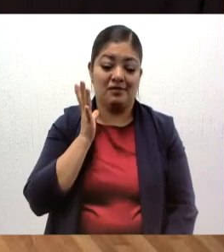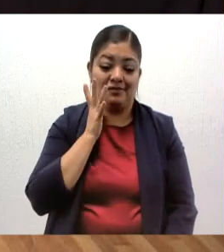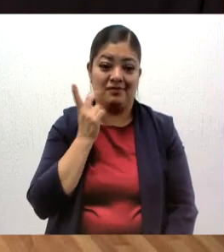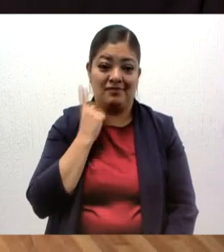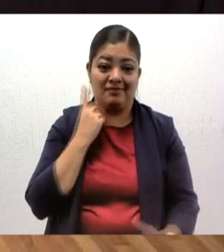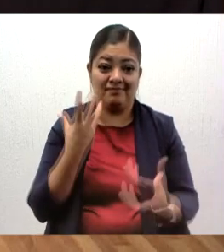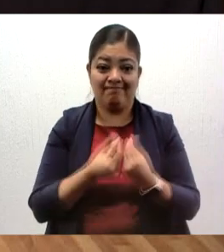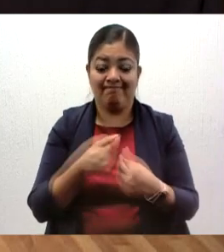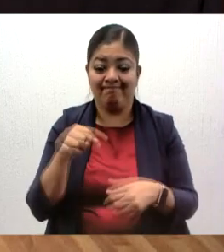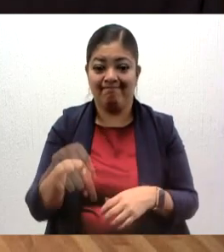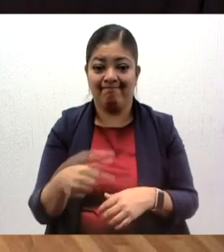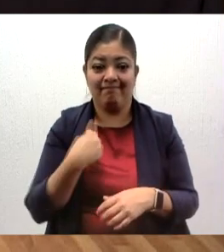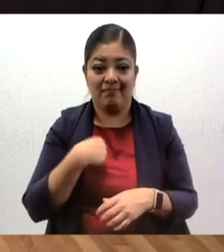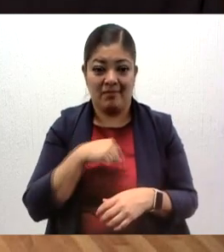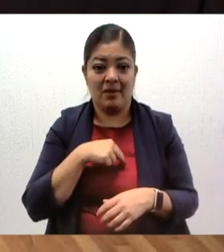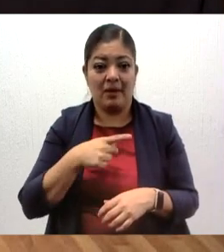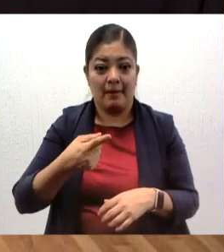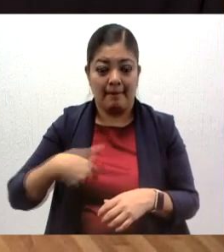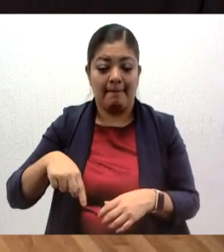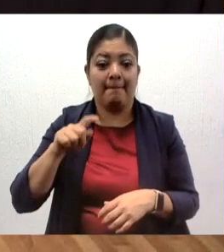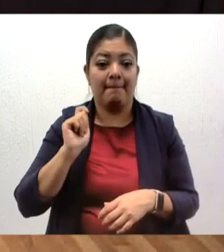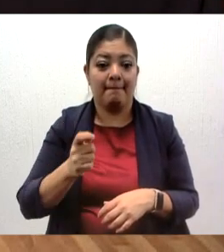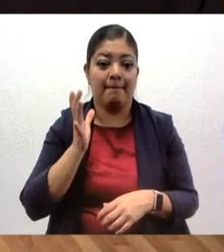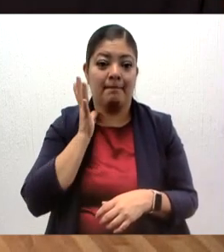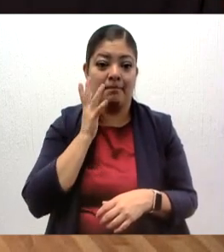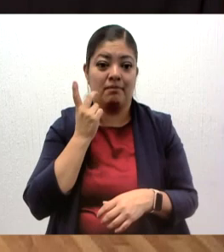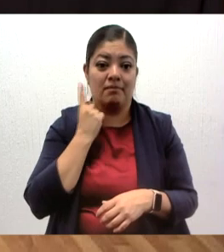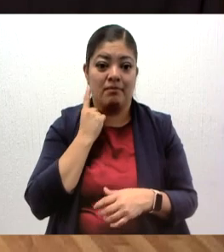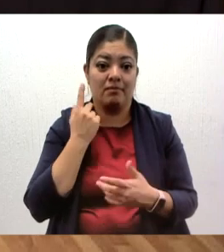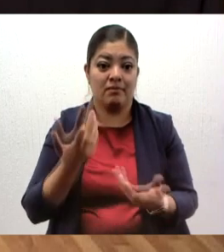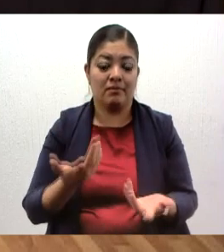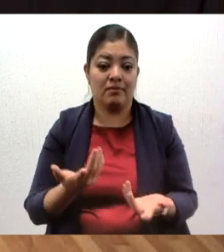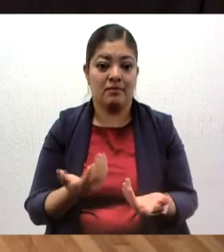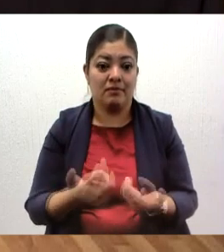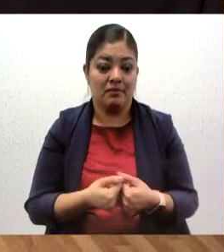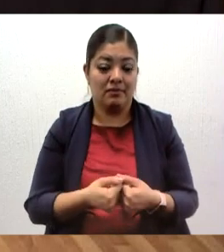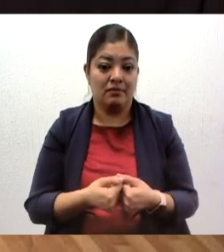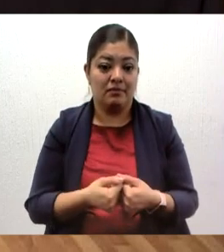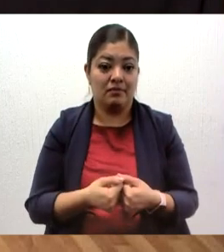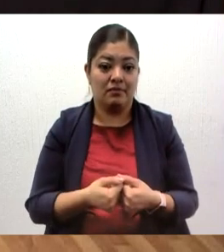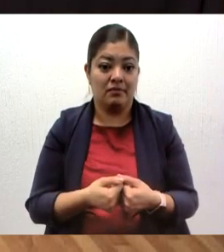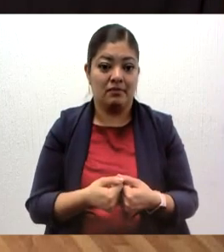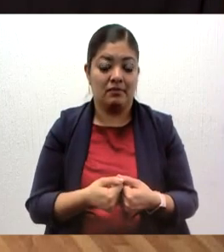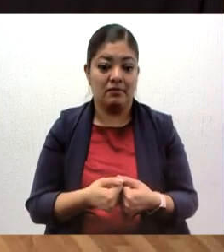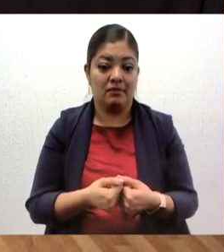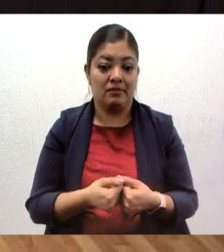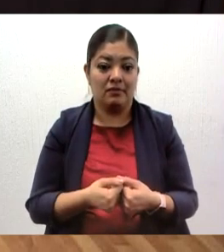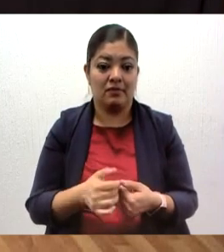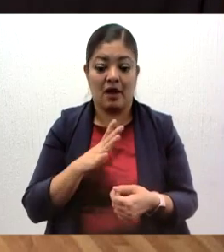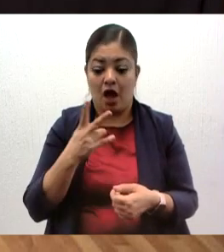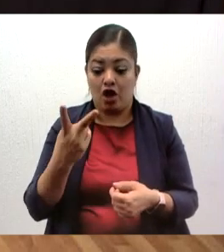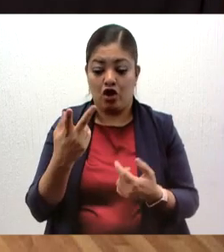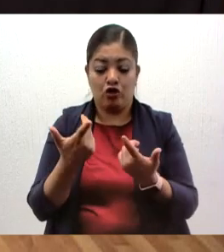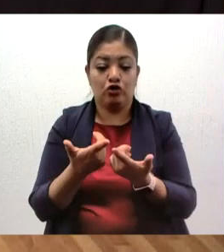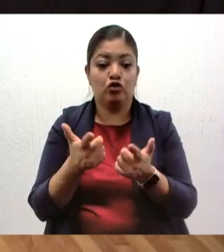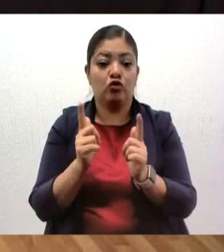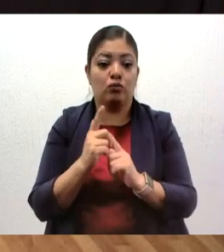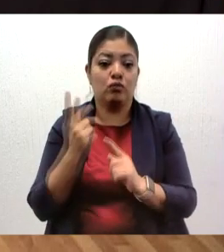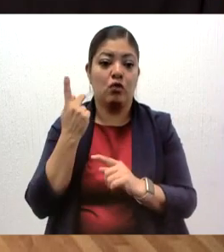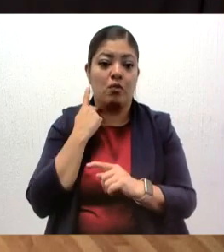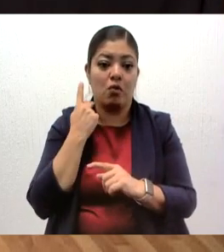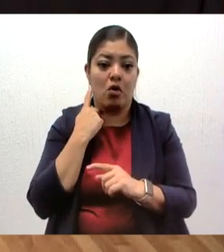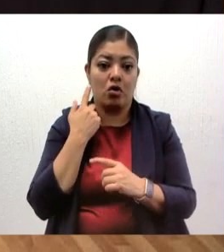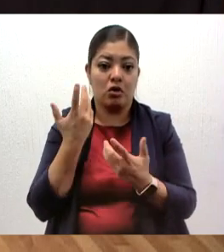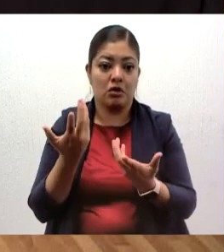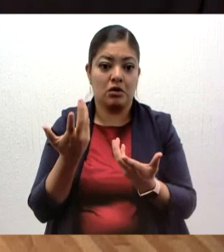Nosotros somos el congreso dig somos dos eh grupos parlamentarios que somos parte